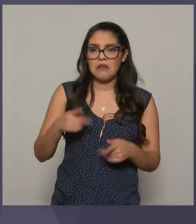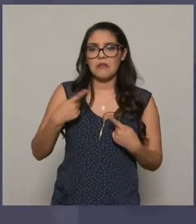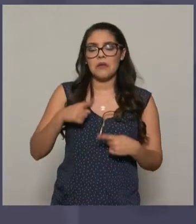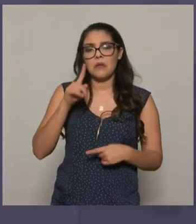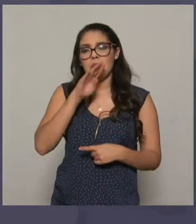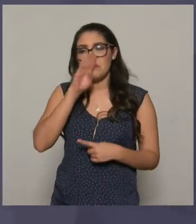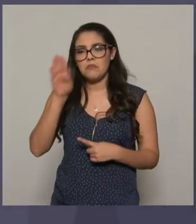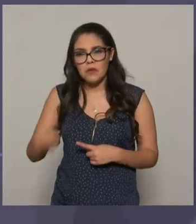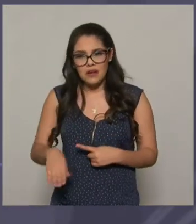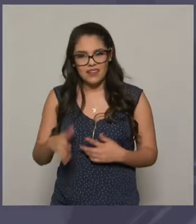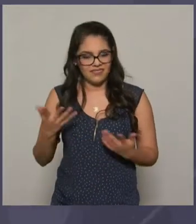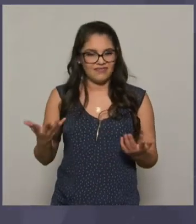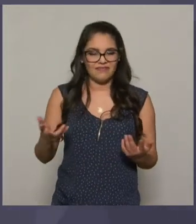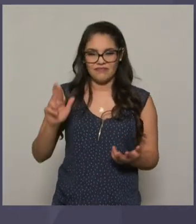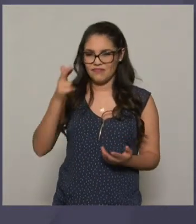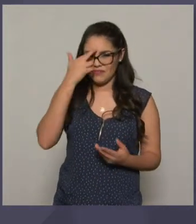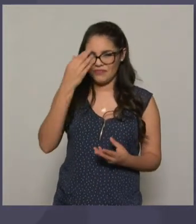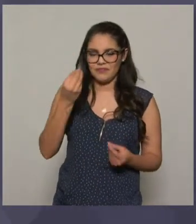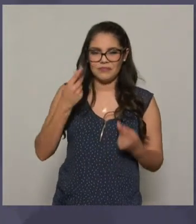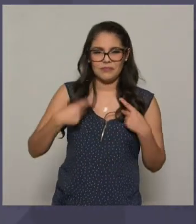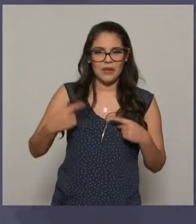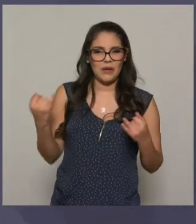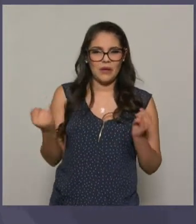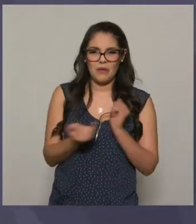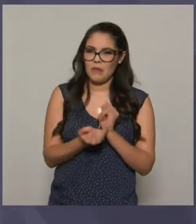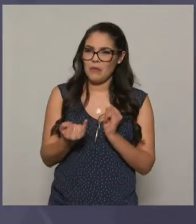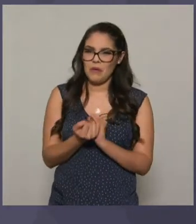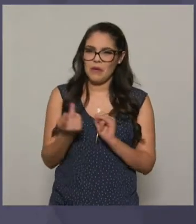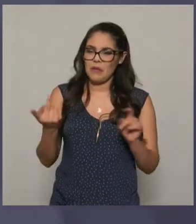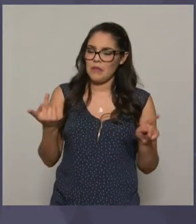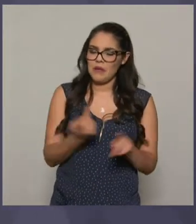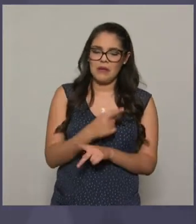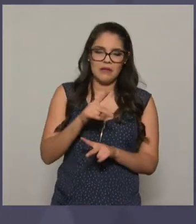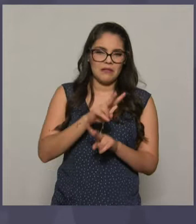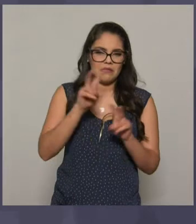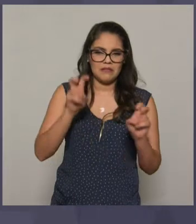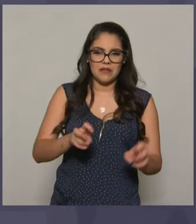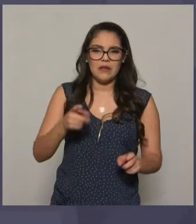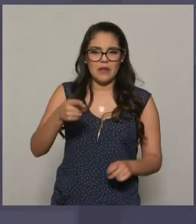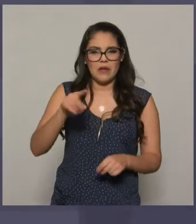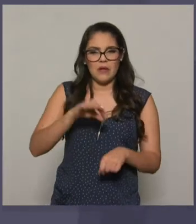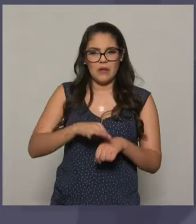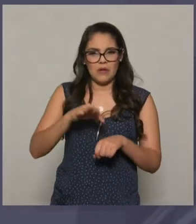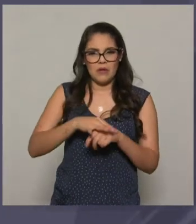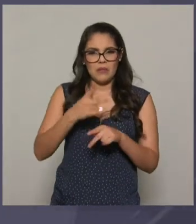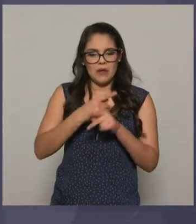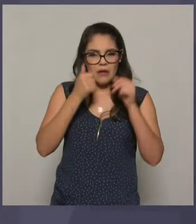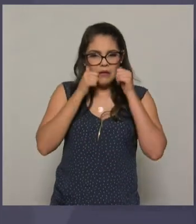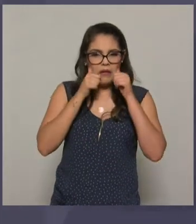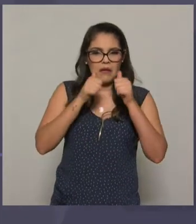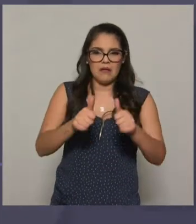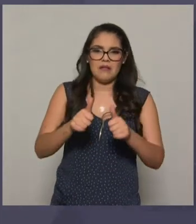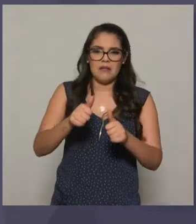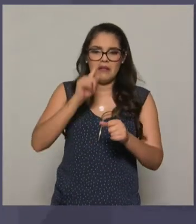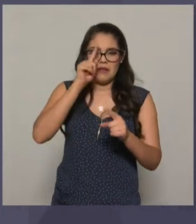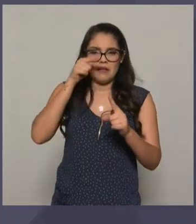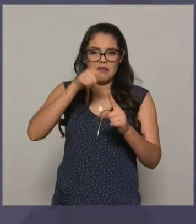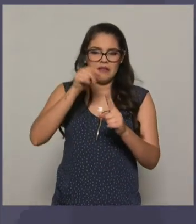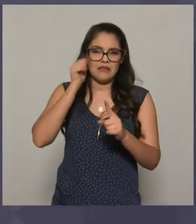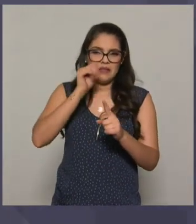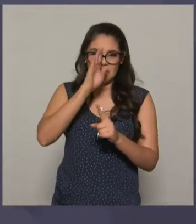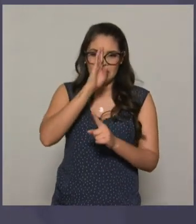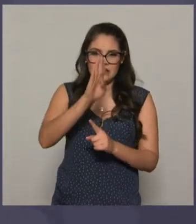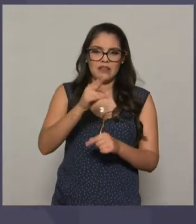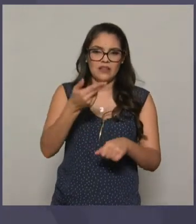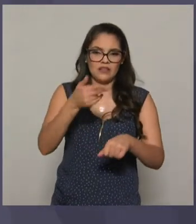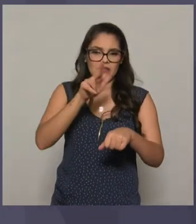falleció. O sea, sí, muchísimas personas han estado involucradas en este tipo de casos. Doctor, usted que atiende a los pacientes de manera directa ahí en el hospital,